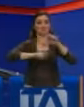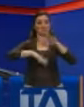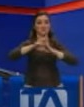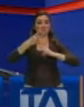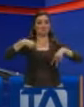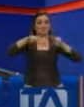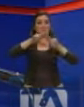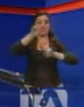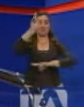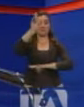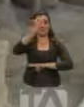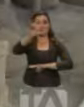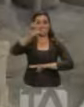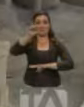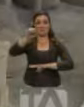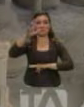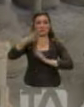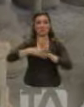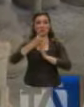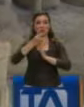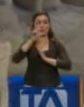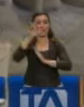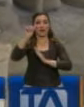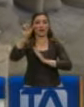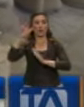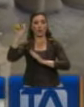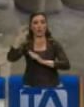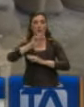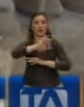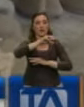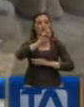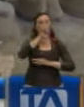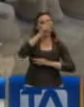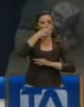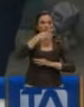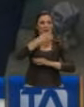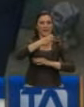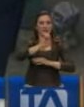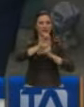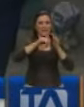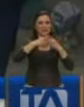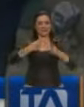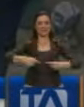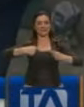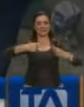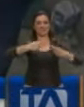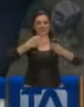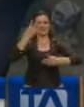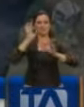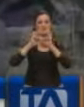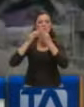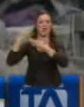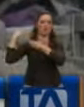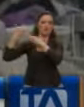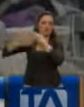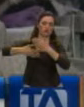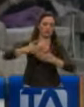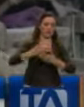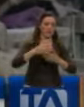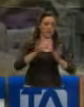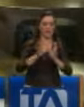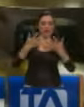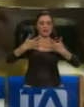$3,000. Laura y Jorge pertenecen a la tercera generación de fundidores artesanales de bronce